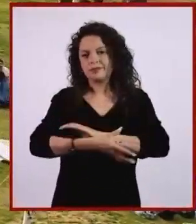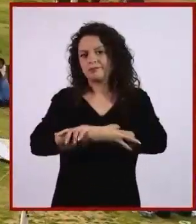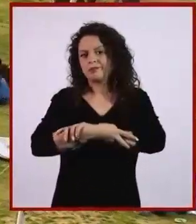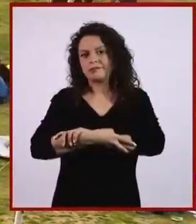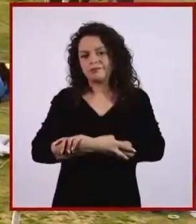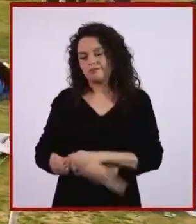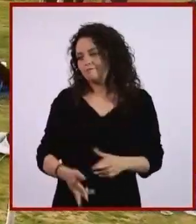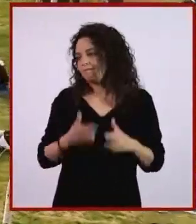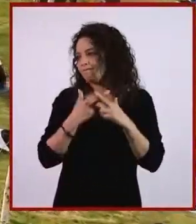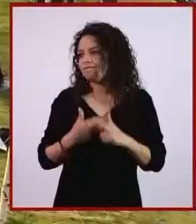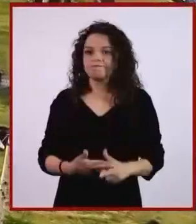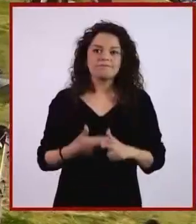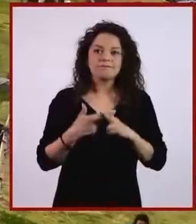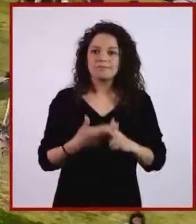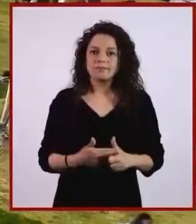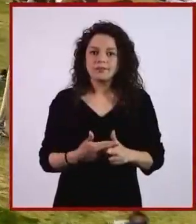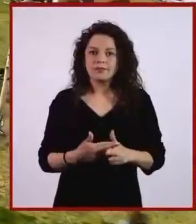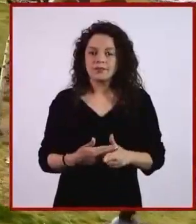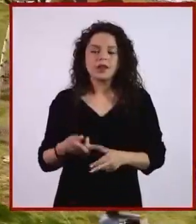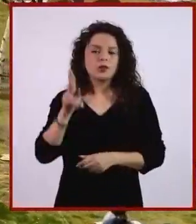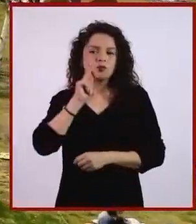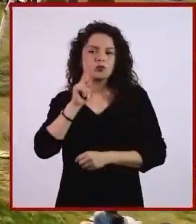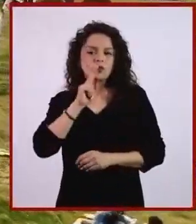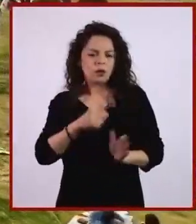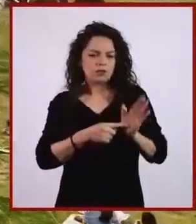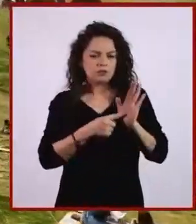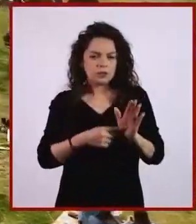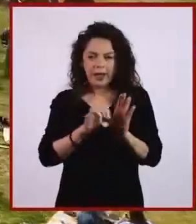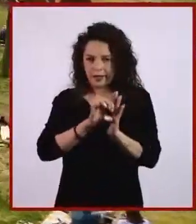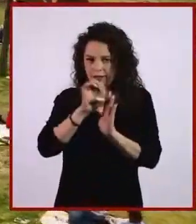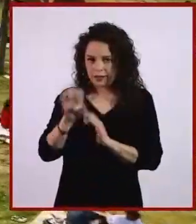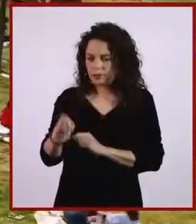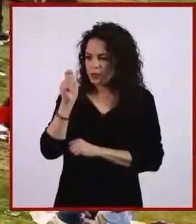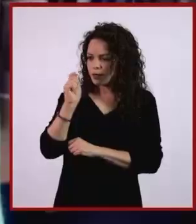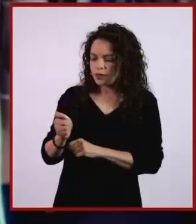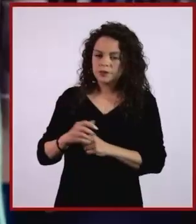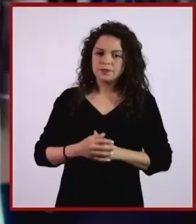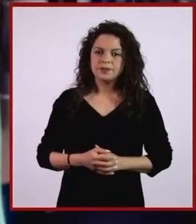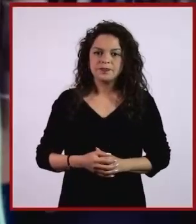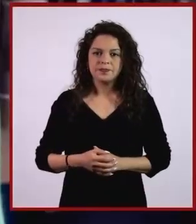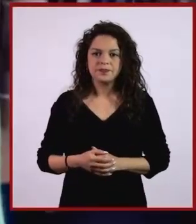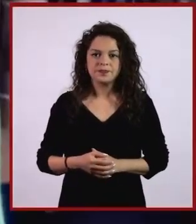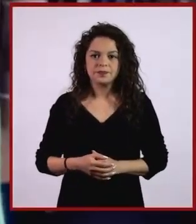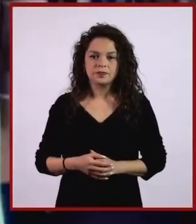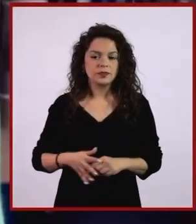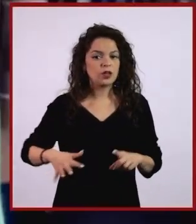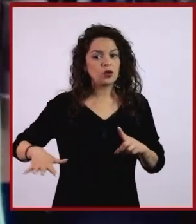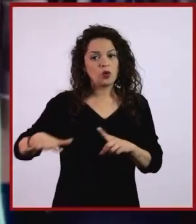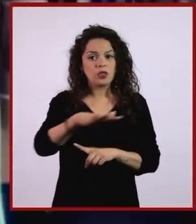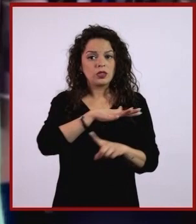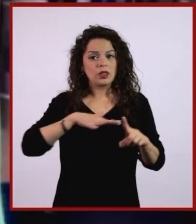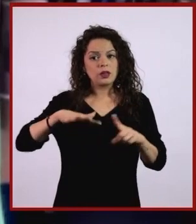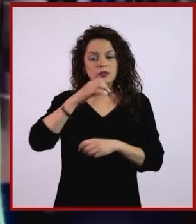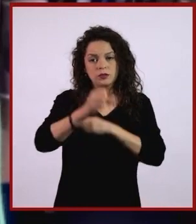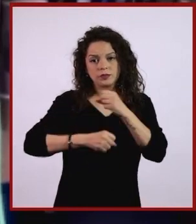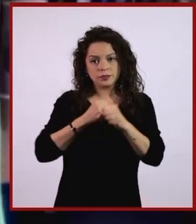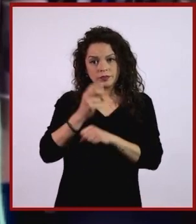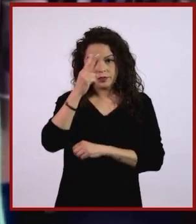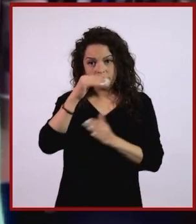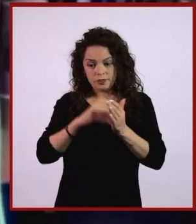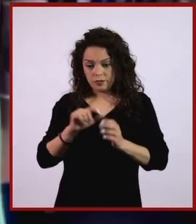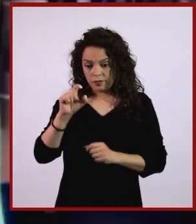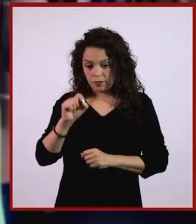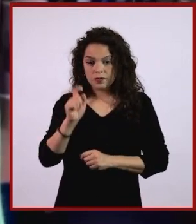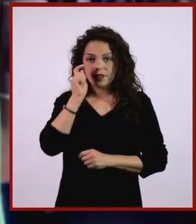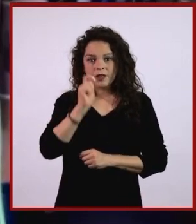y solidarias en su interior. Una muestra de esa capacidad de cohesión social ha sido precisamente que en el contexto de 2020,